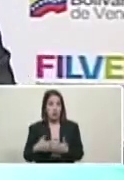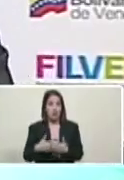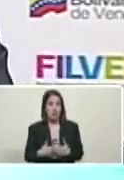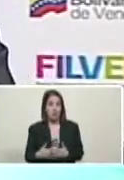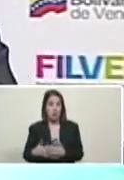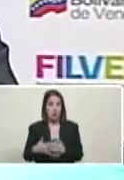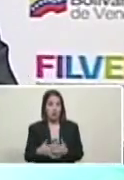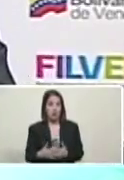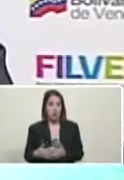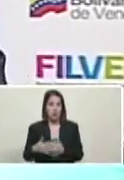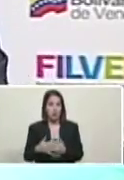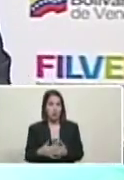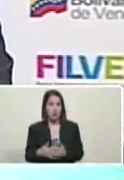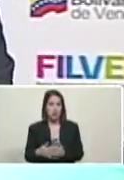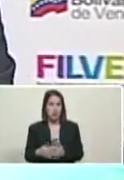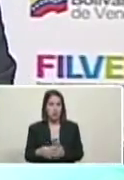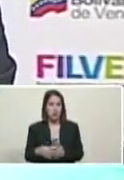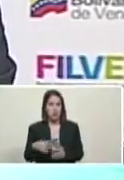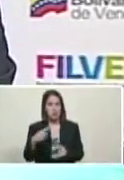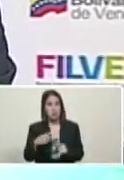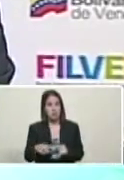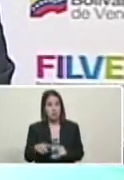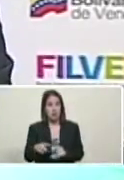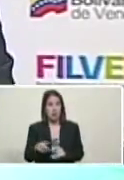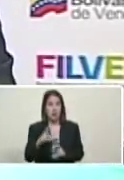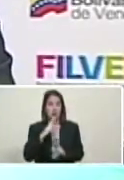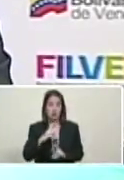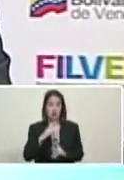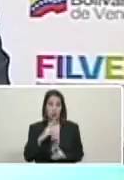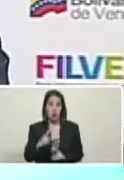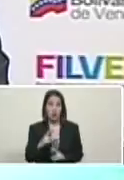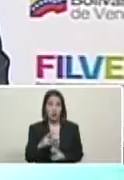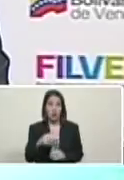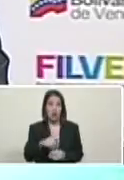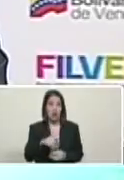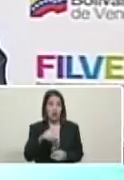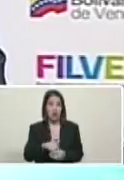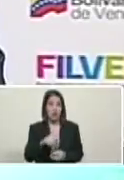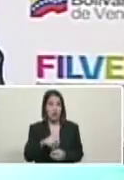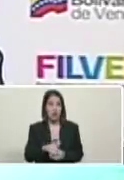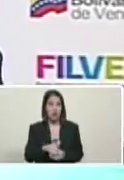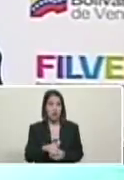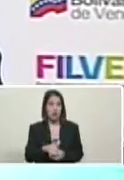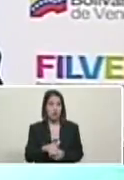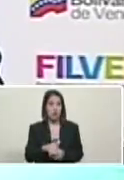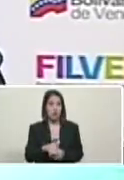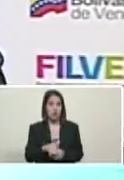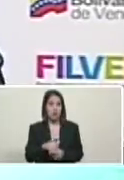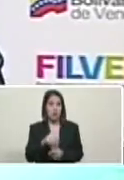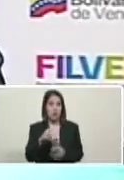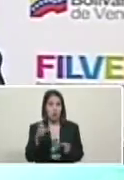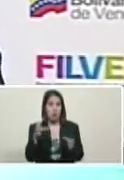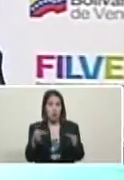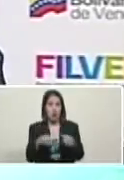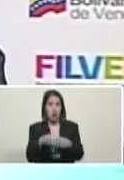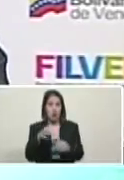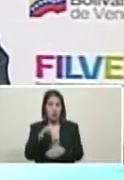ustedes los resultados de las elecciones del martes pasado. Un país dividido,